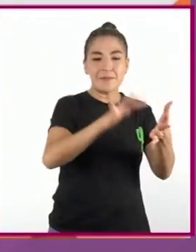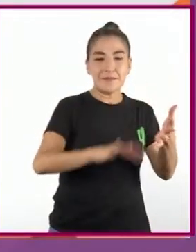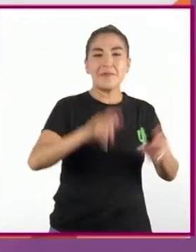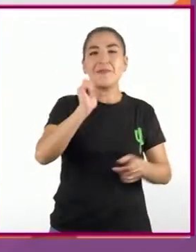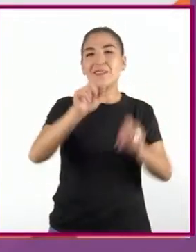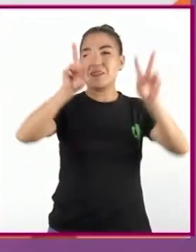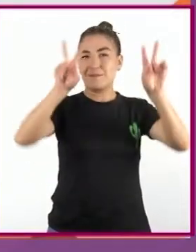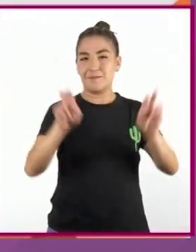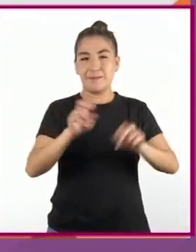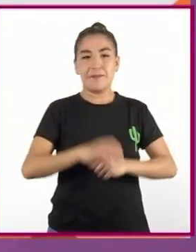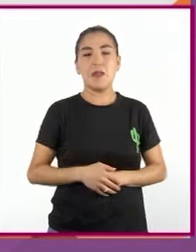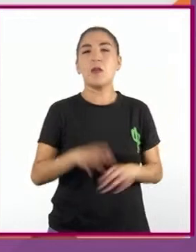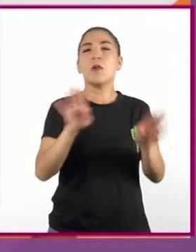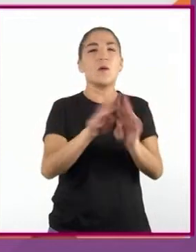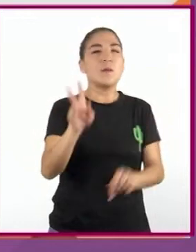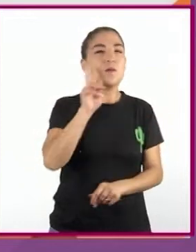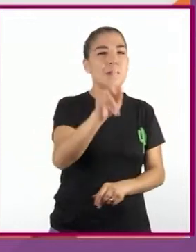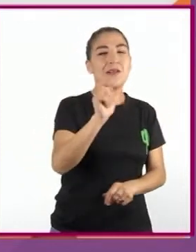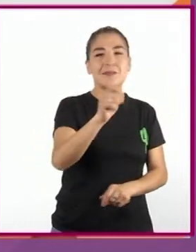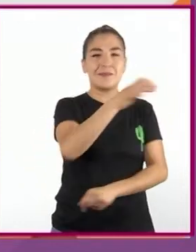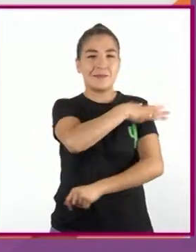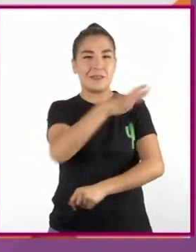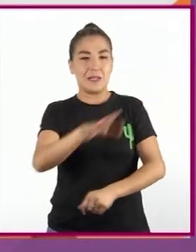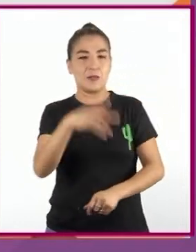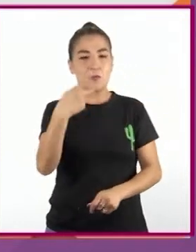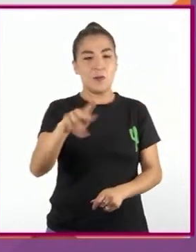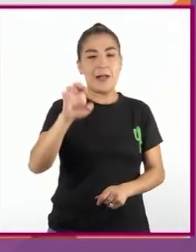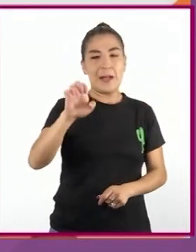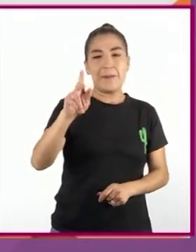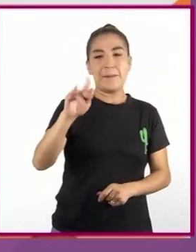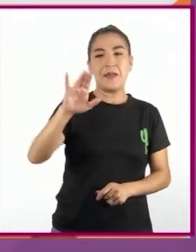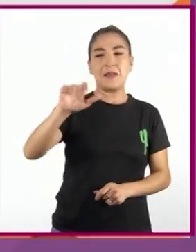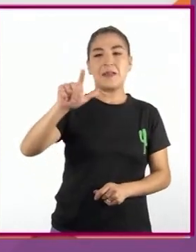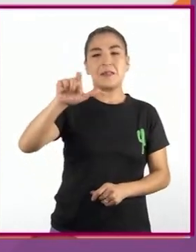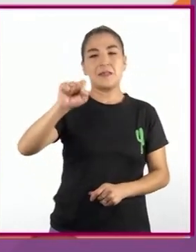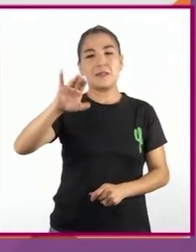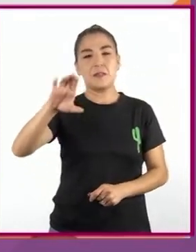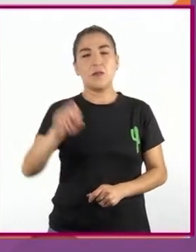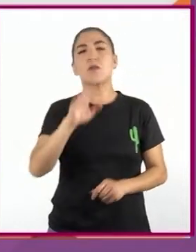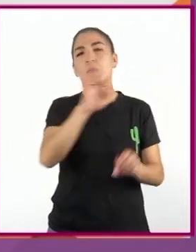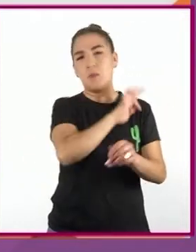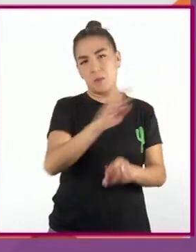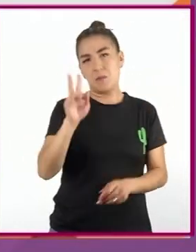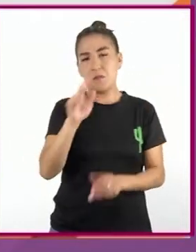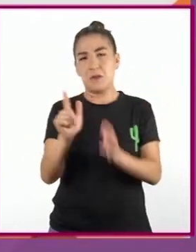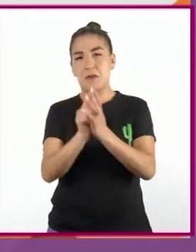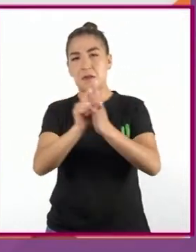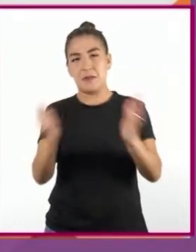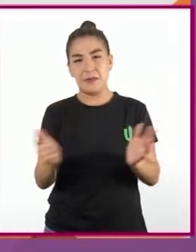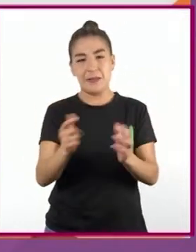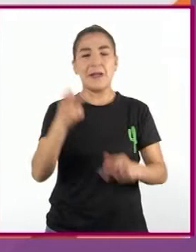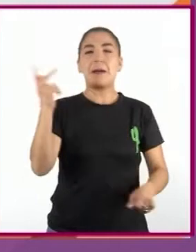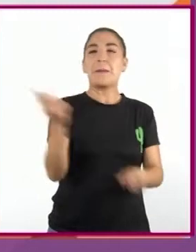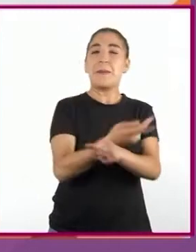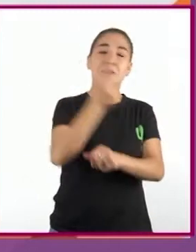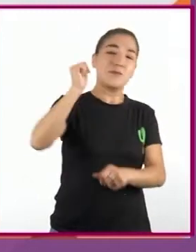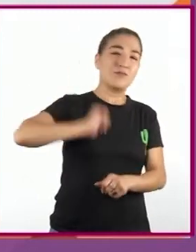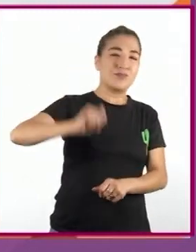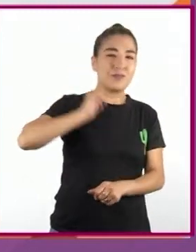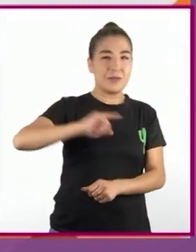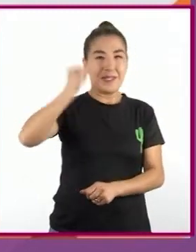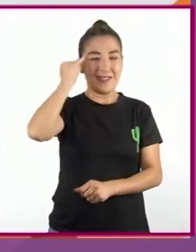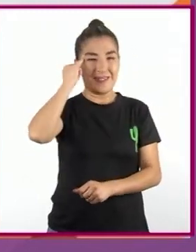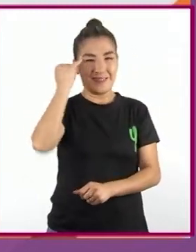texto Una visión general del Epiclásico, el cual puede consultarse en el libro El pasado indígena de